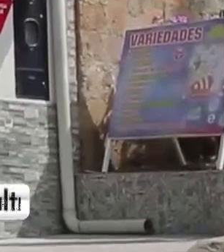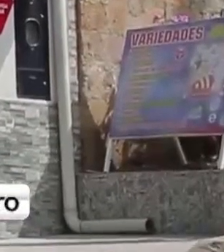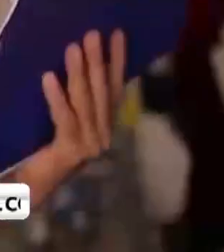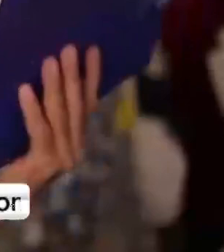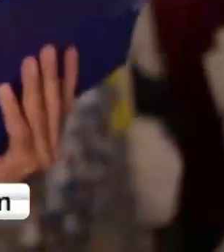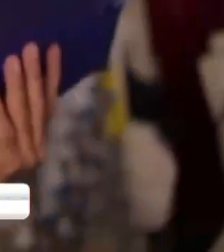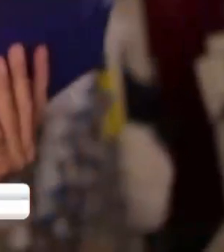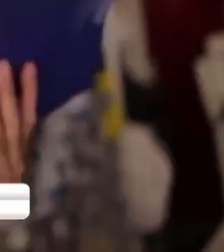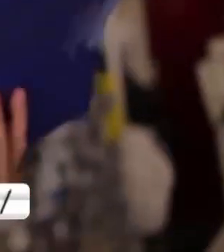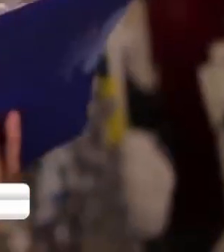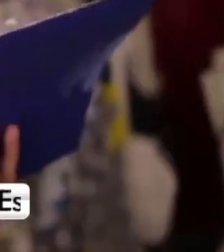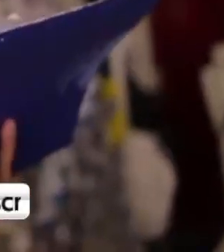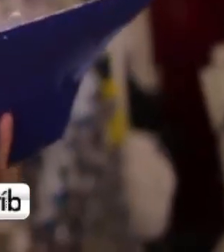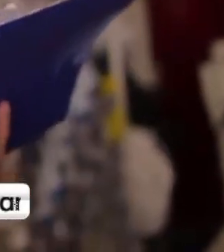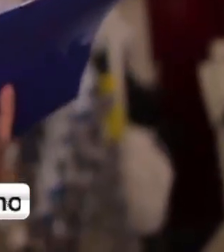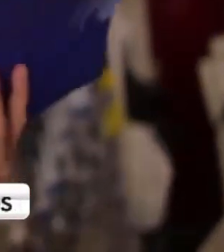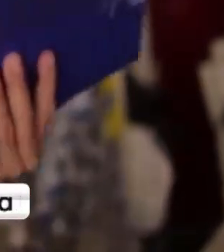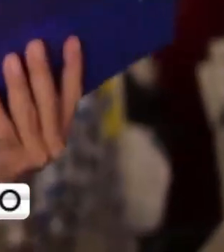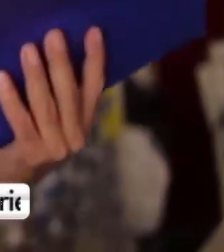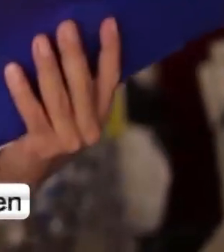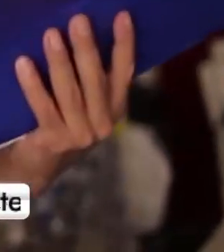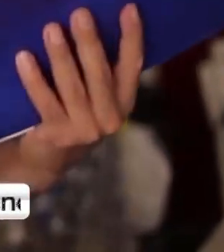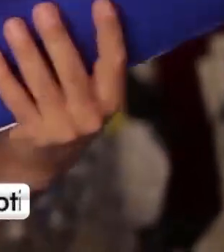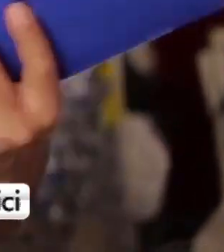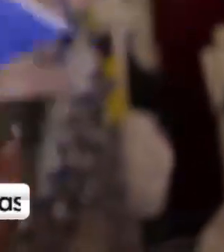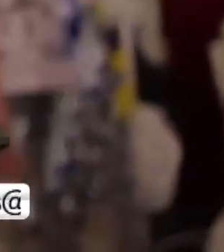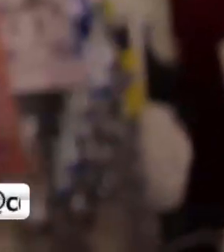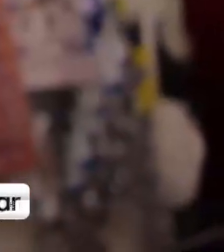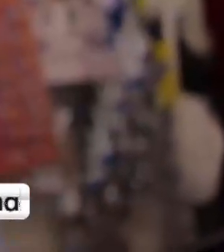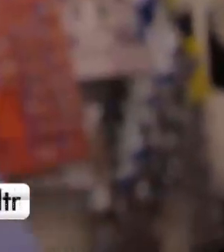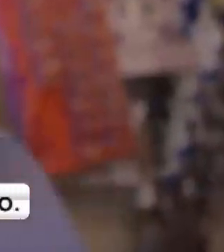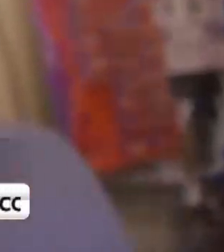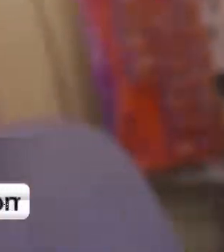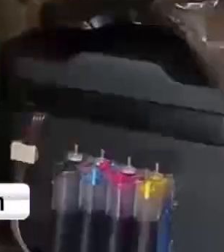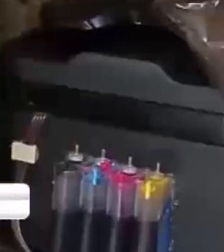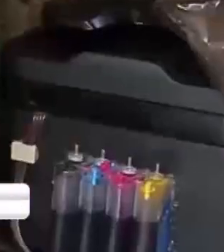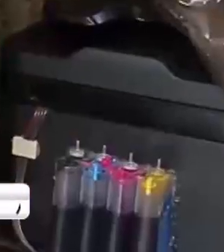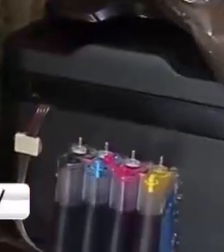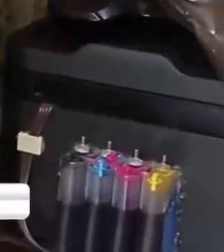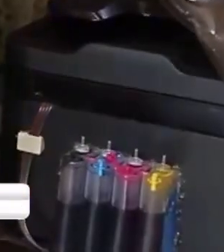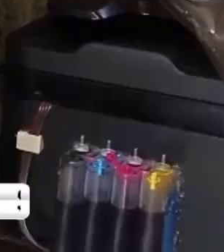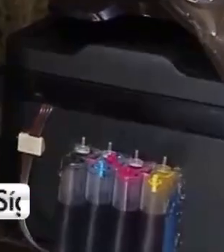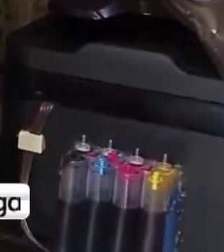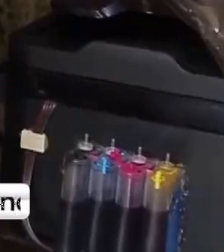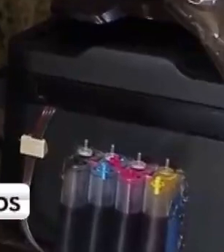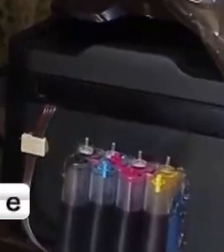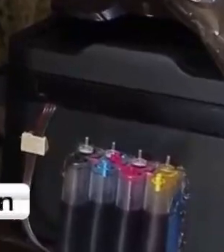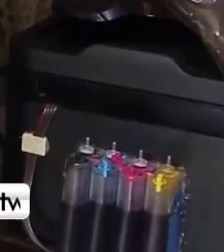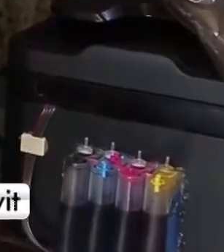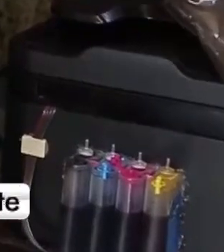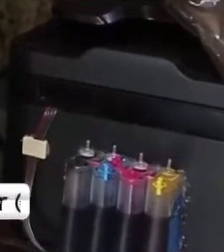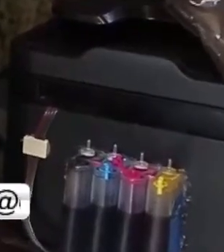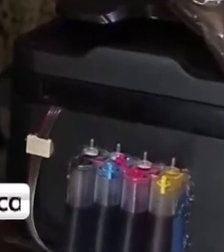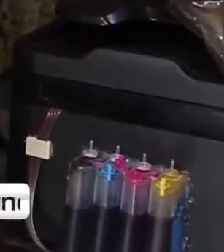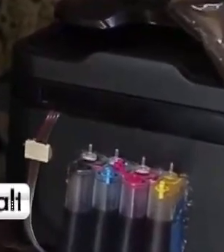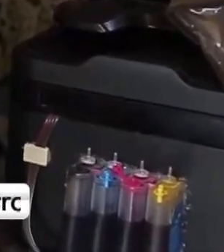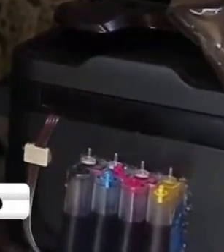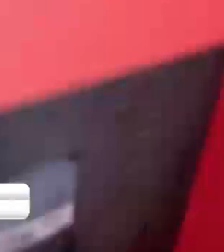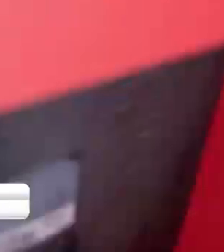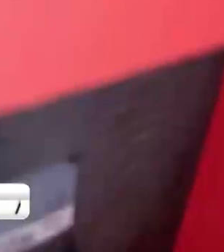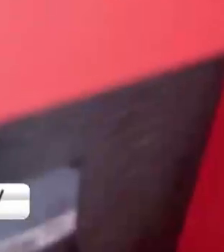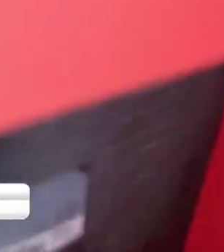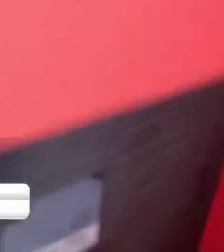Le doy gracias al gobernador Didier Tavera por la ayuda que nos va a entregar, que va a servir mucho para